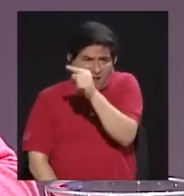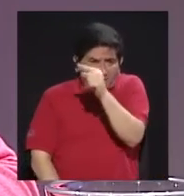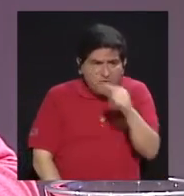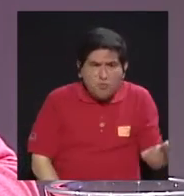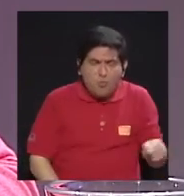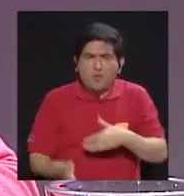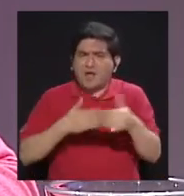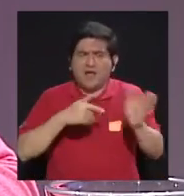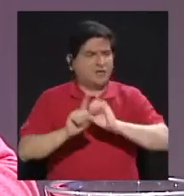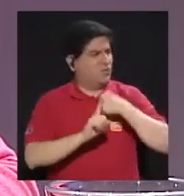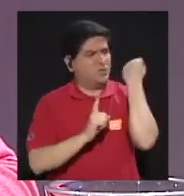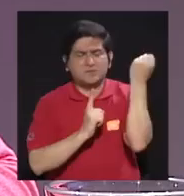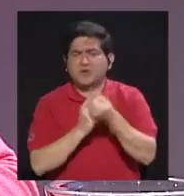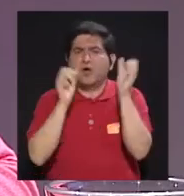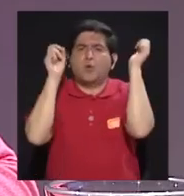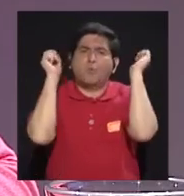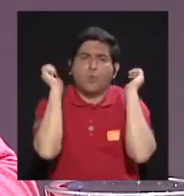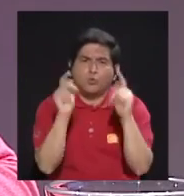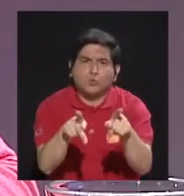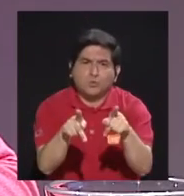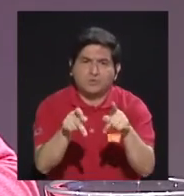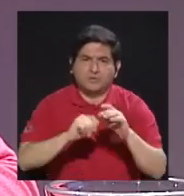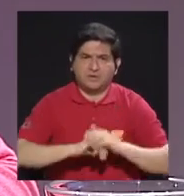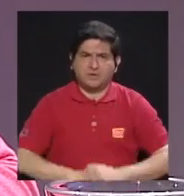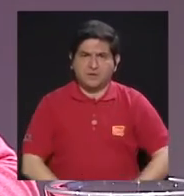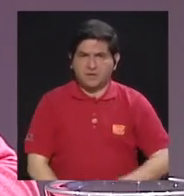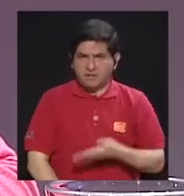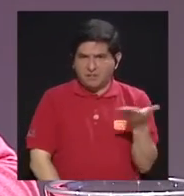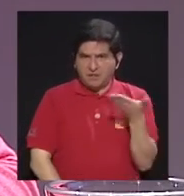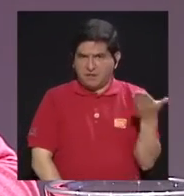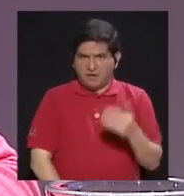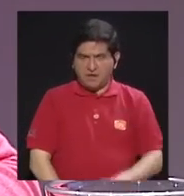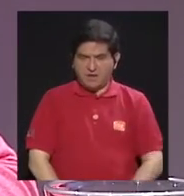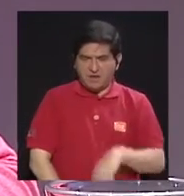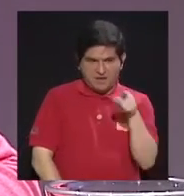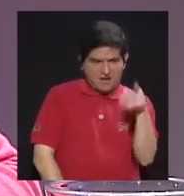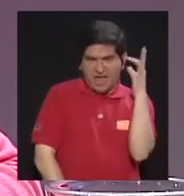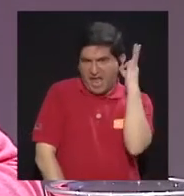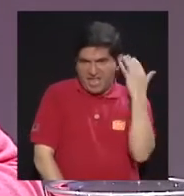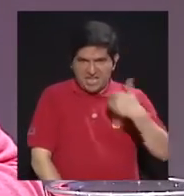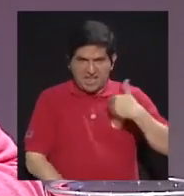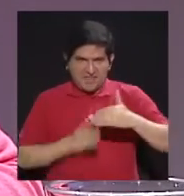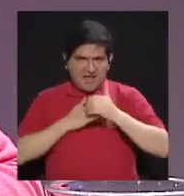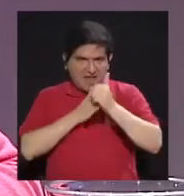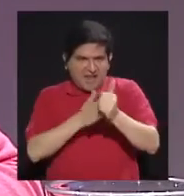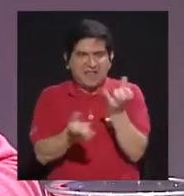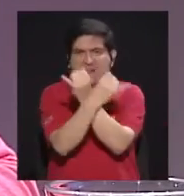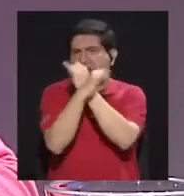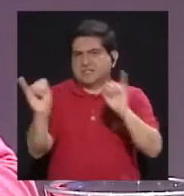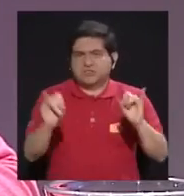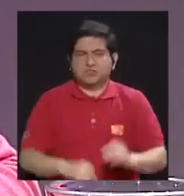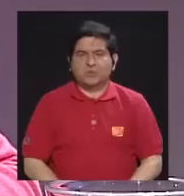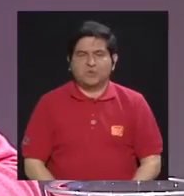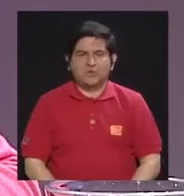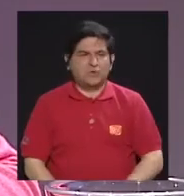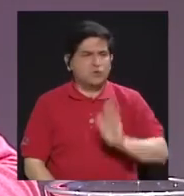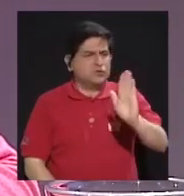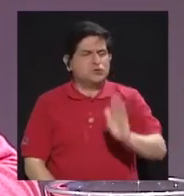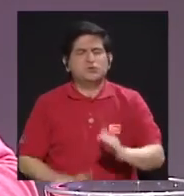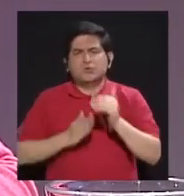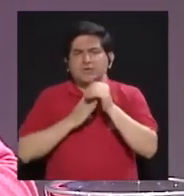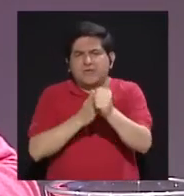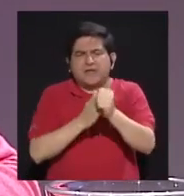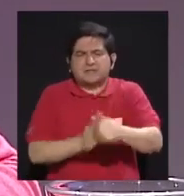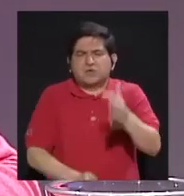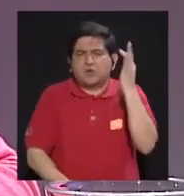cualquier circunstancia las posibilidades de que ella tenga un liderazgo autónomo. Es un liderazgo de mujer